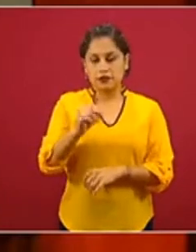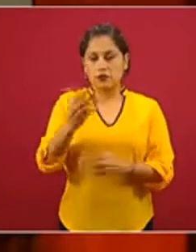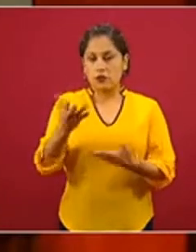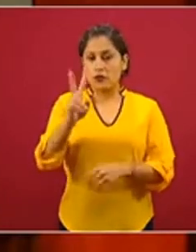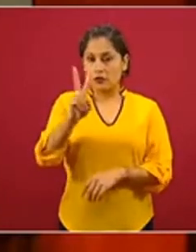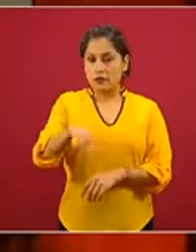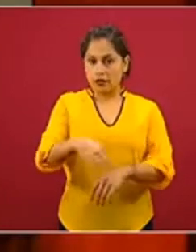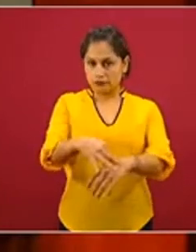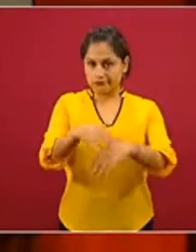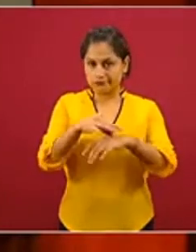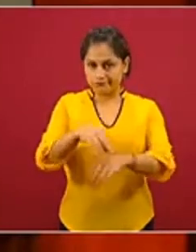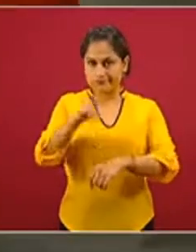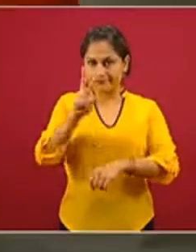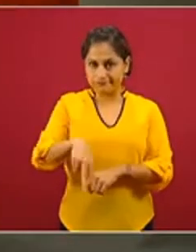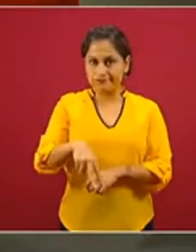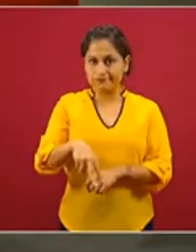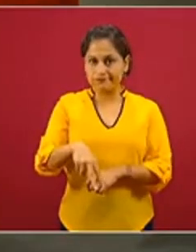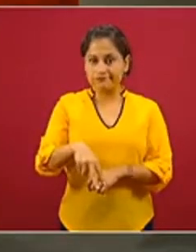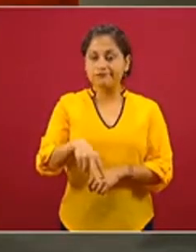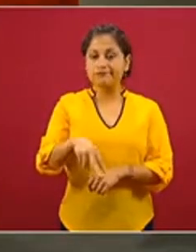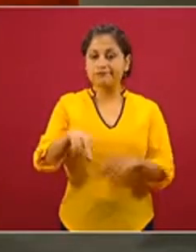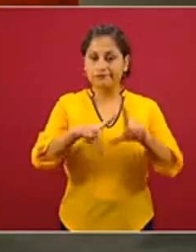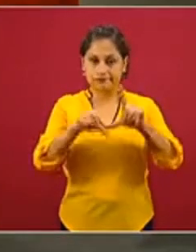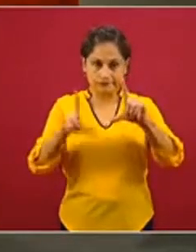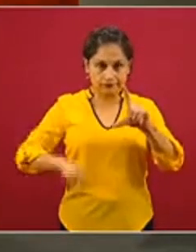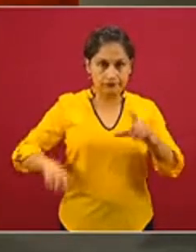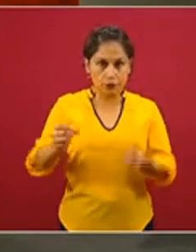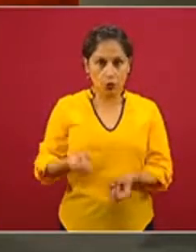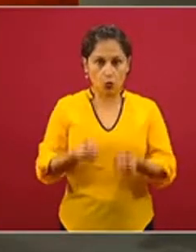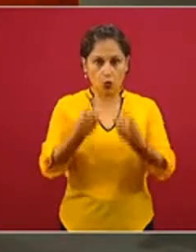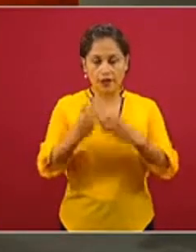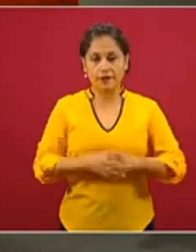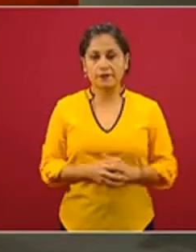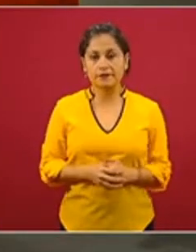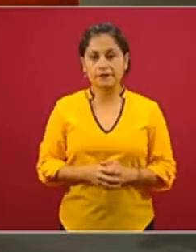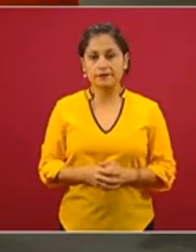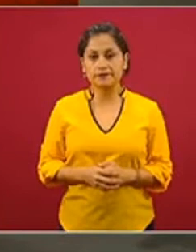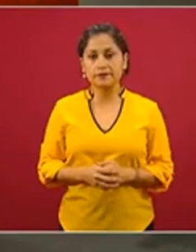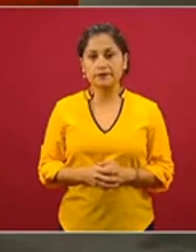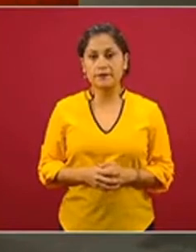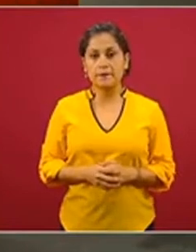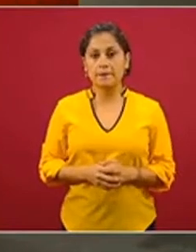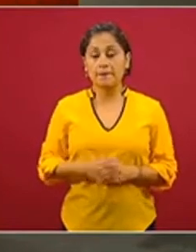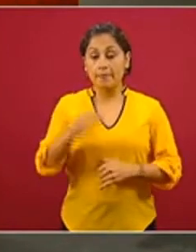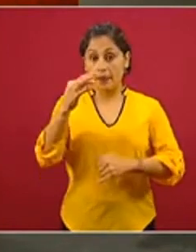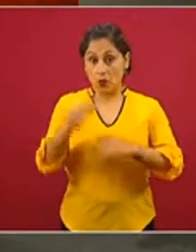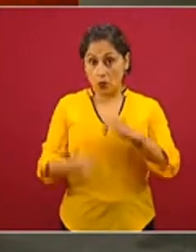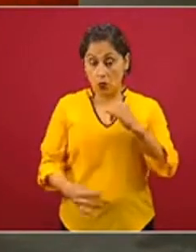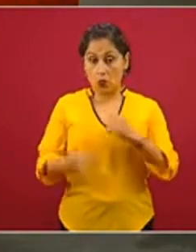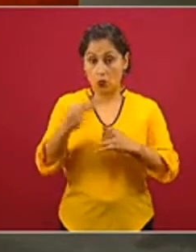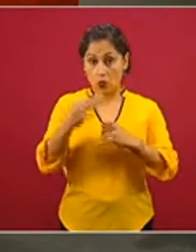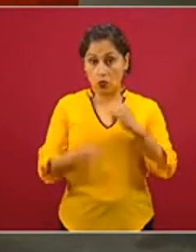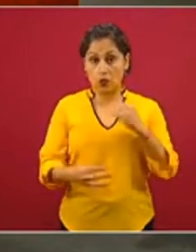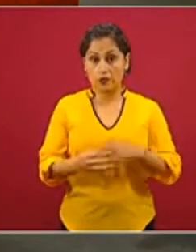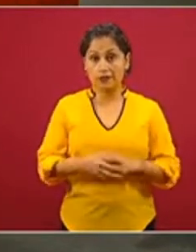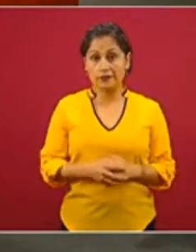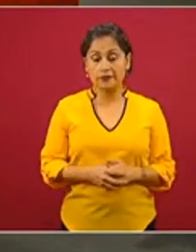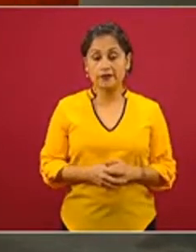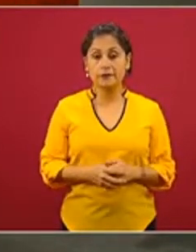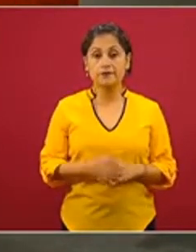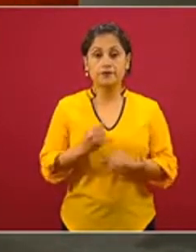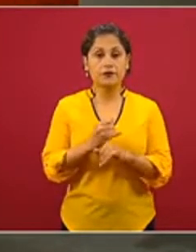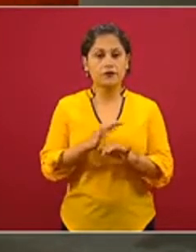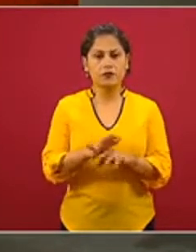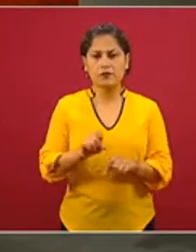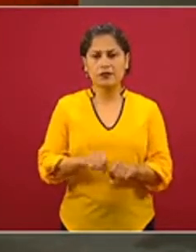significar la presencia de casos en un país. Y en la siguiente diapositiva, que creo que es la última, solamente es la misma información que acabamos de